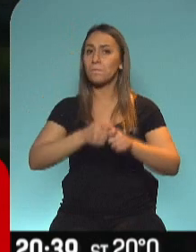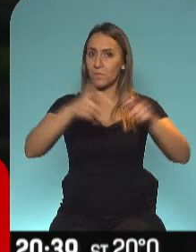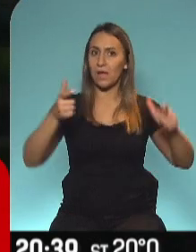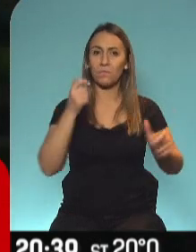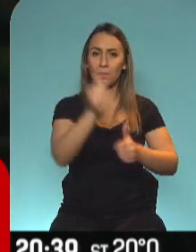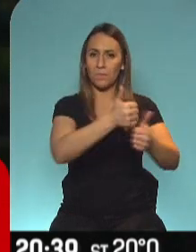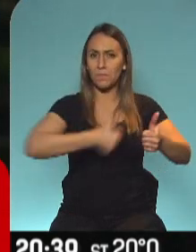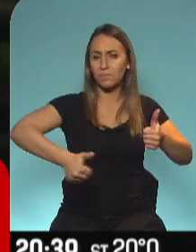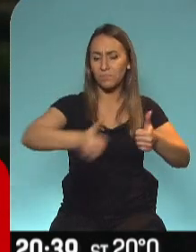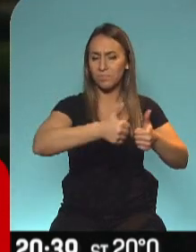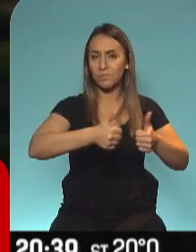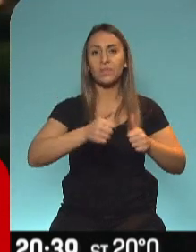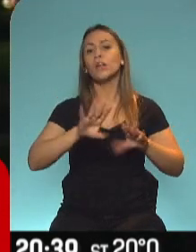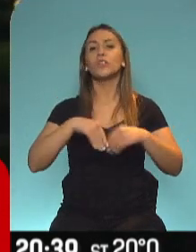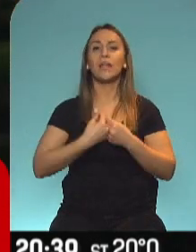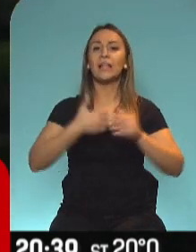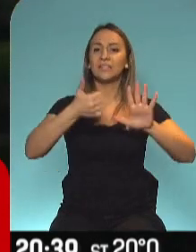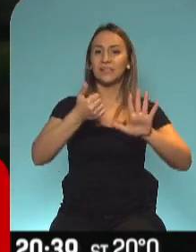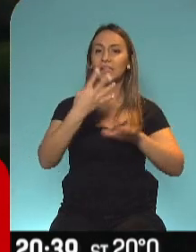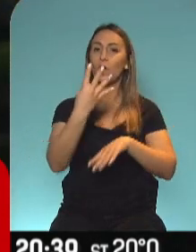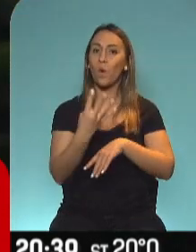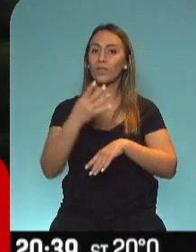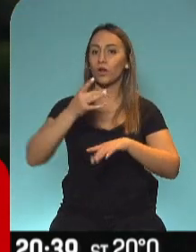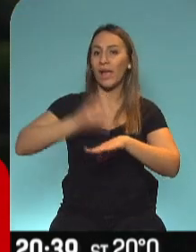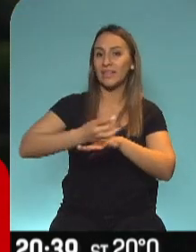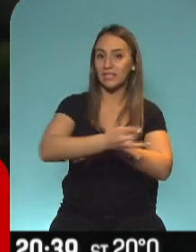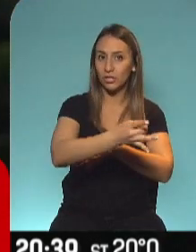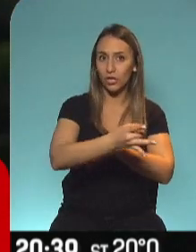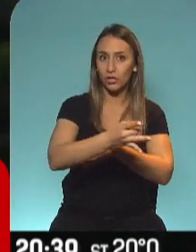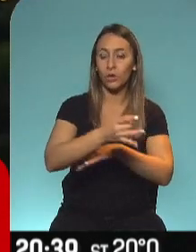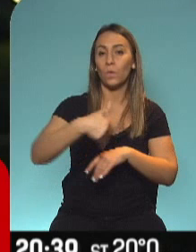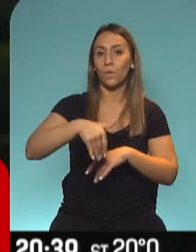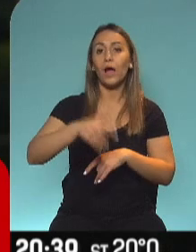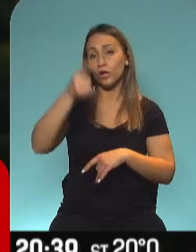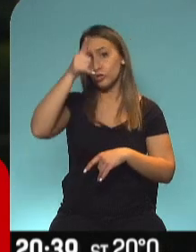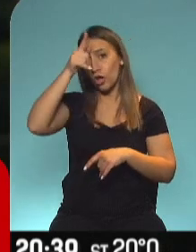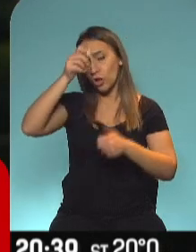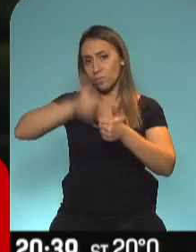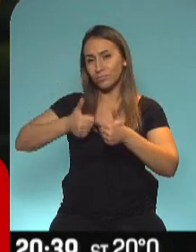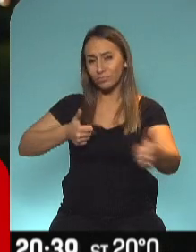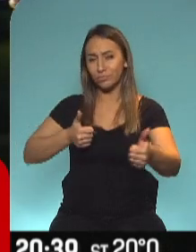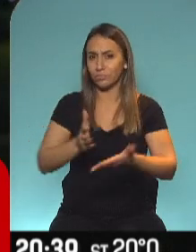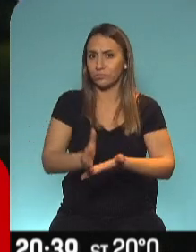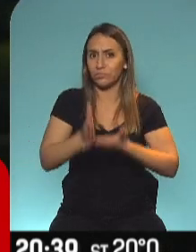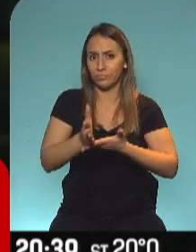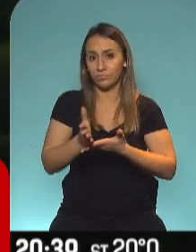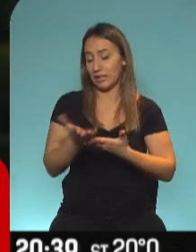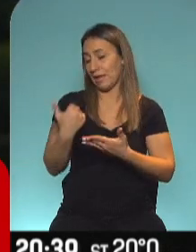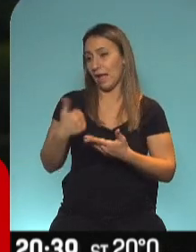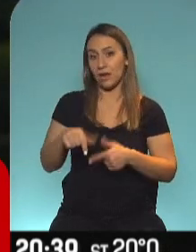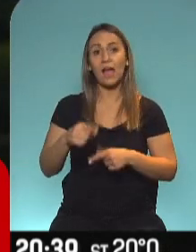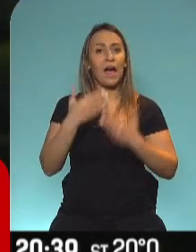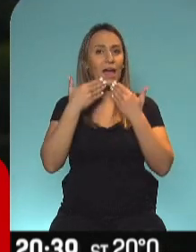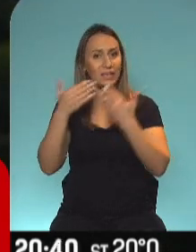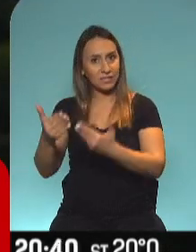de trenes. Va a haber 64 estaciones de trenes que van a tener un control mucho más rígido del que teníamos ahora. Quiero agradecerle a